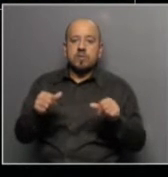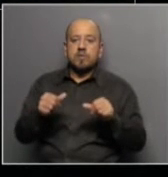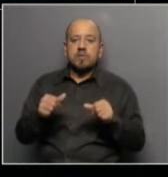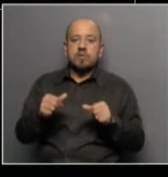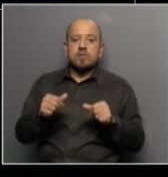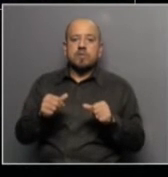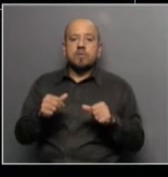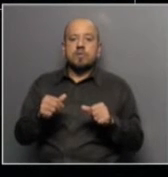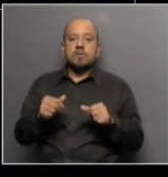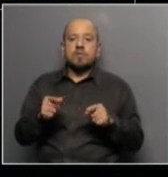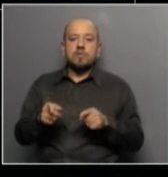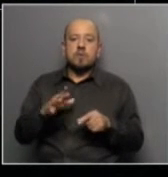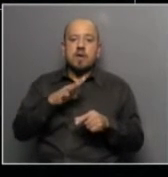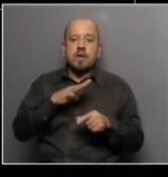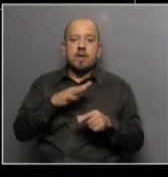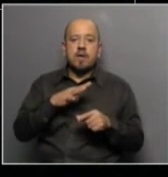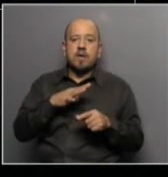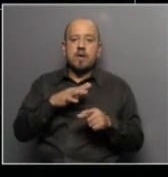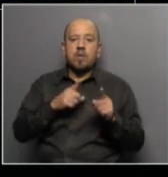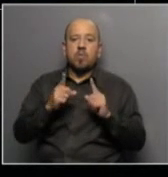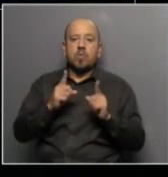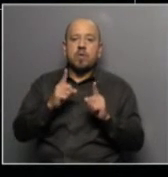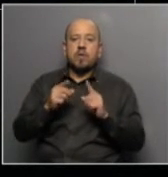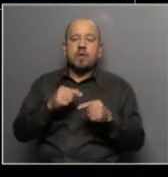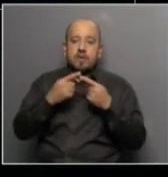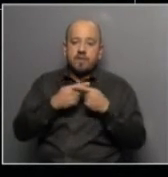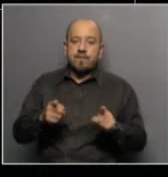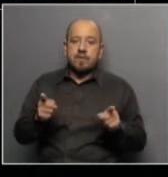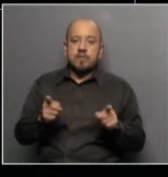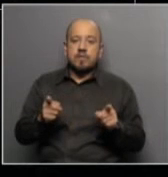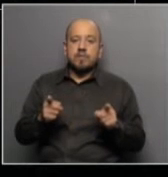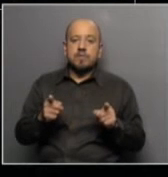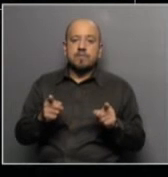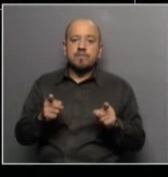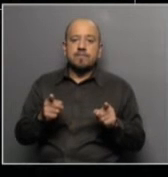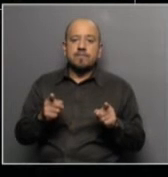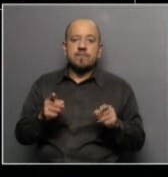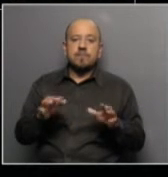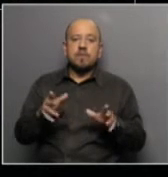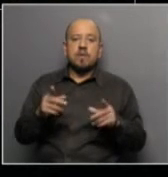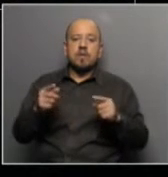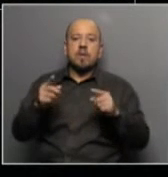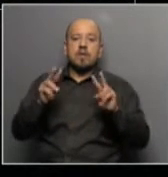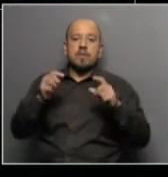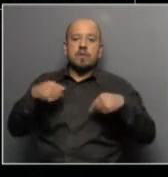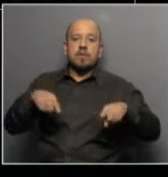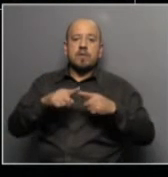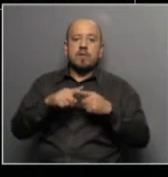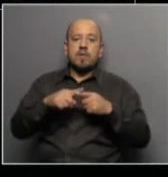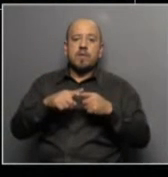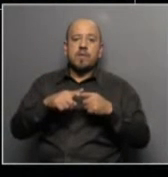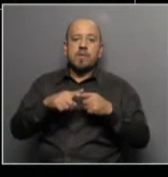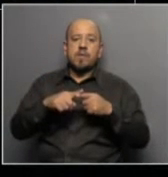ambas líneas. Hay alguna pequeña diferencia en lo que tiene que ver con el programa de mejoramiento de barrios. Este también cuenta